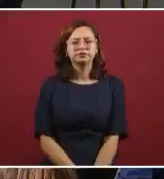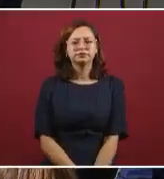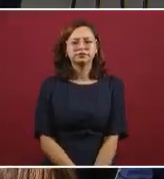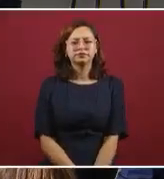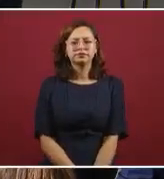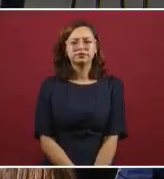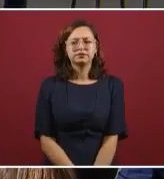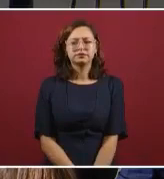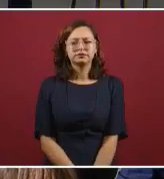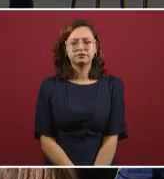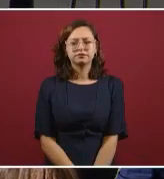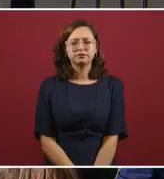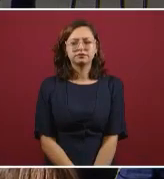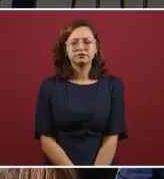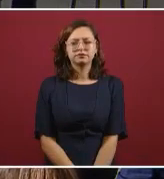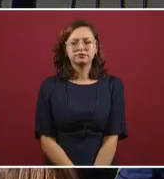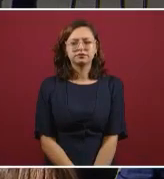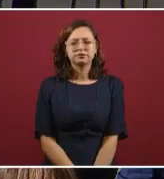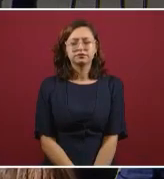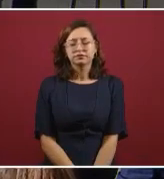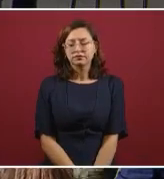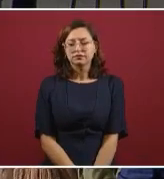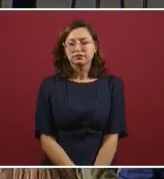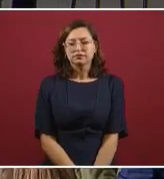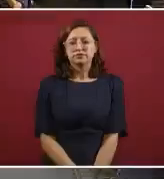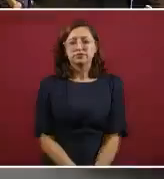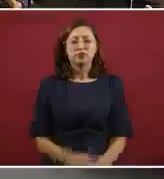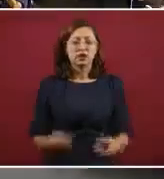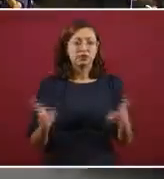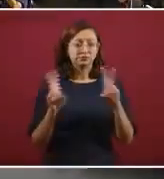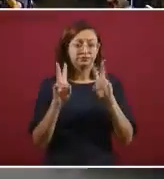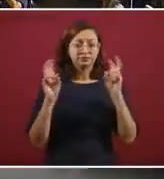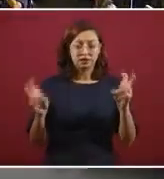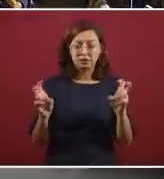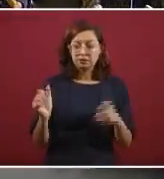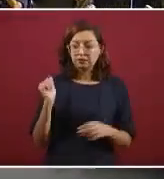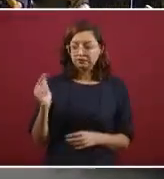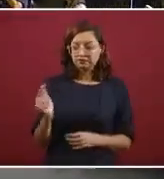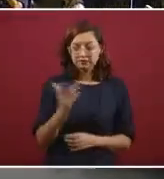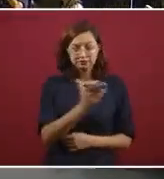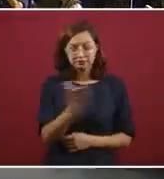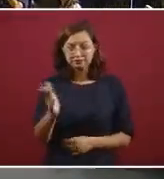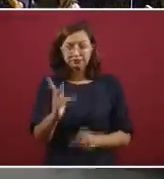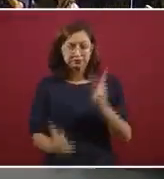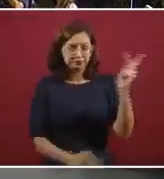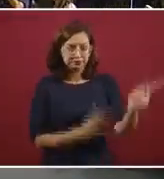Bueno, sobre este tema, si tienen algo que…